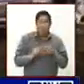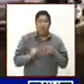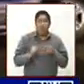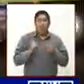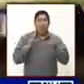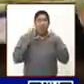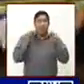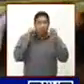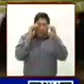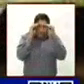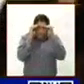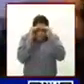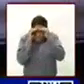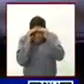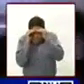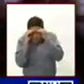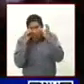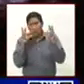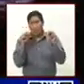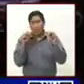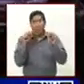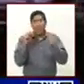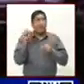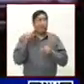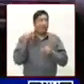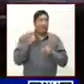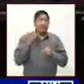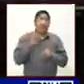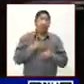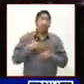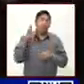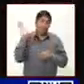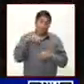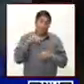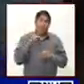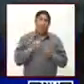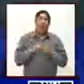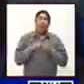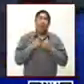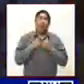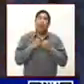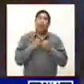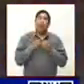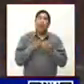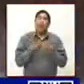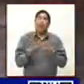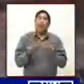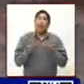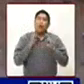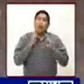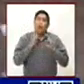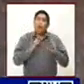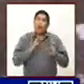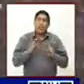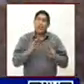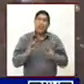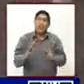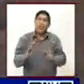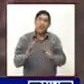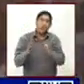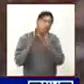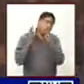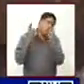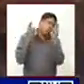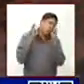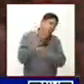tenemos muy buena iluminación pero quiero mostrarte una vez más Si en Max nos puede enfocar por favor como el río tiene actualmente un caudal bastante